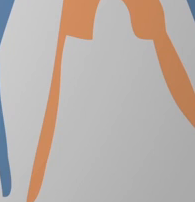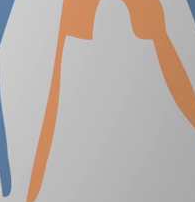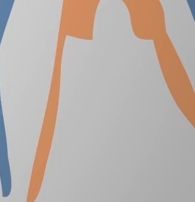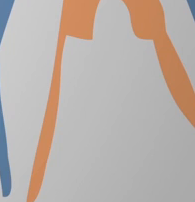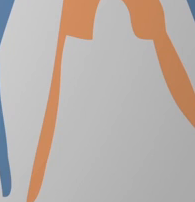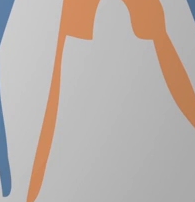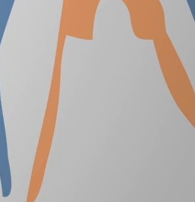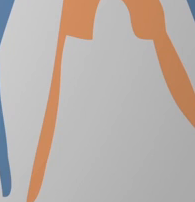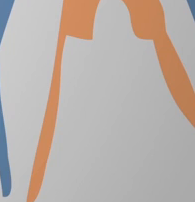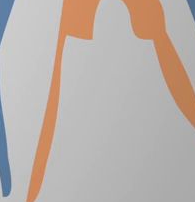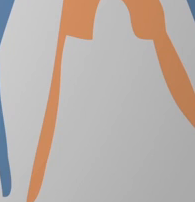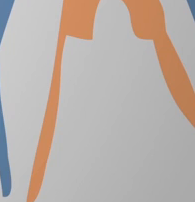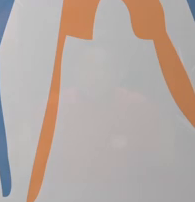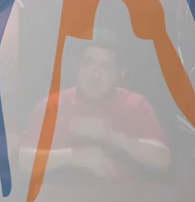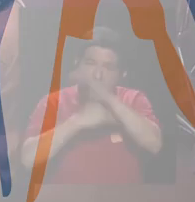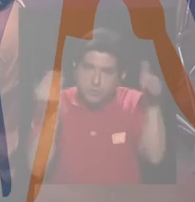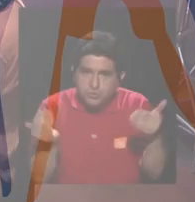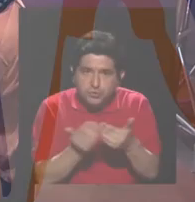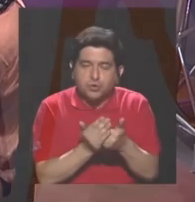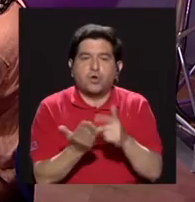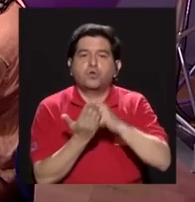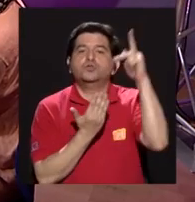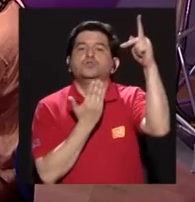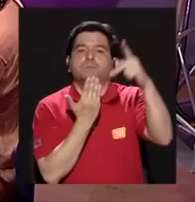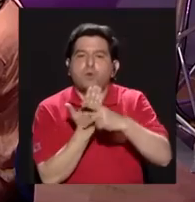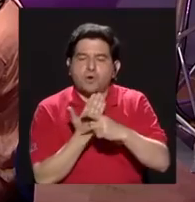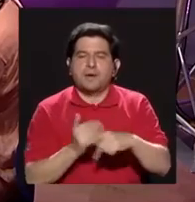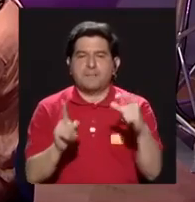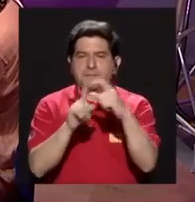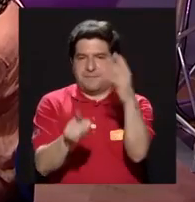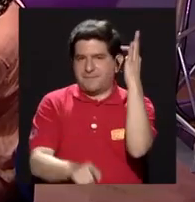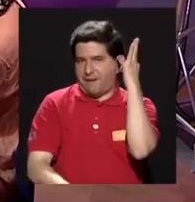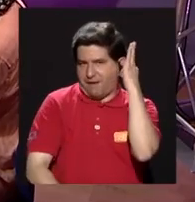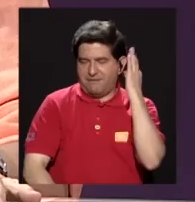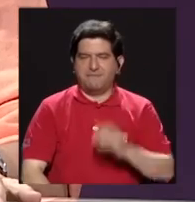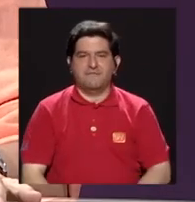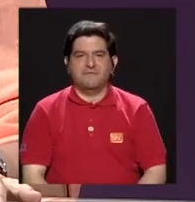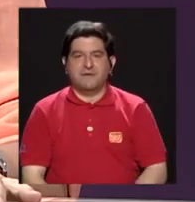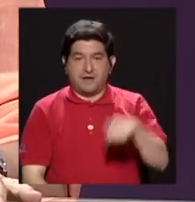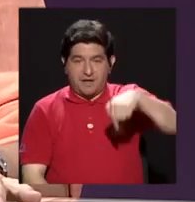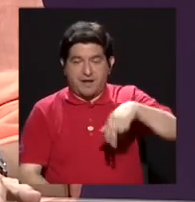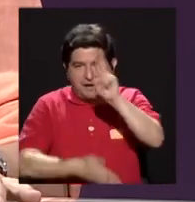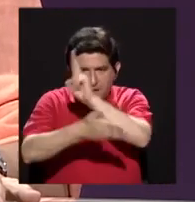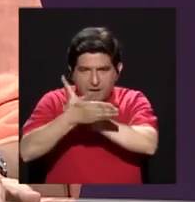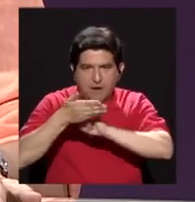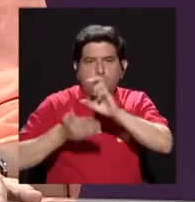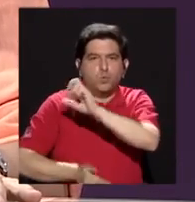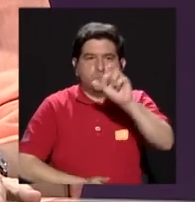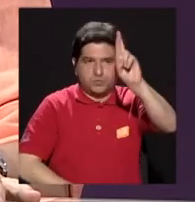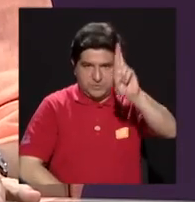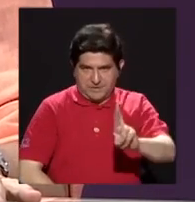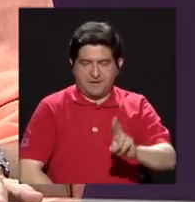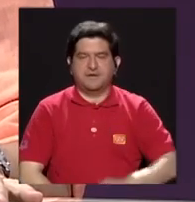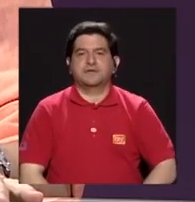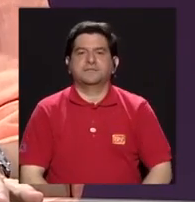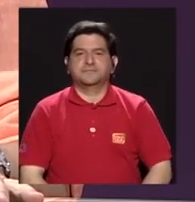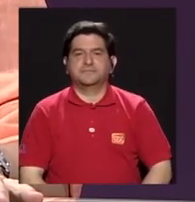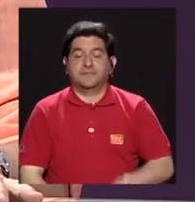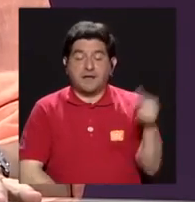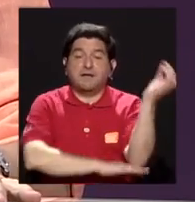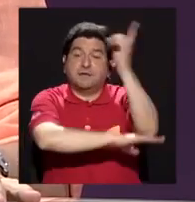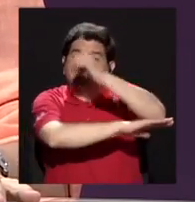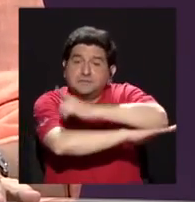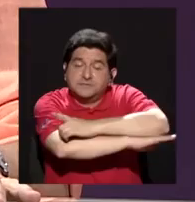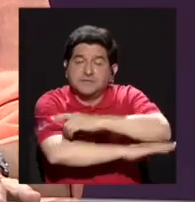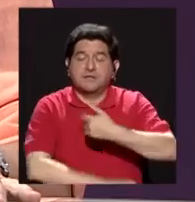muy buenas bienvenidos y bienvenidas al programa palabra de mujer de la universidad de costa rica el día